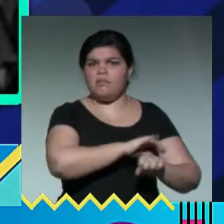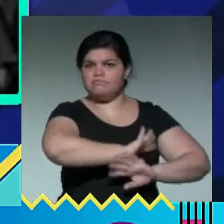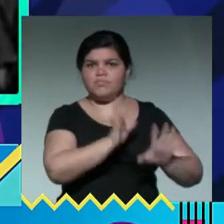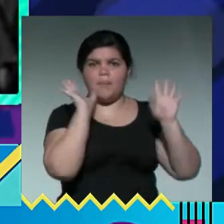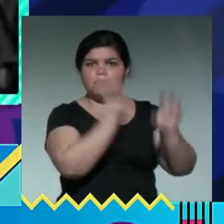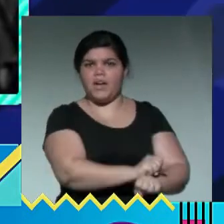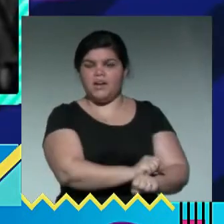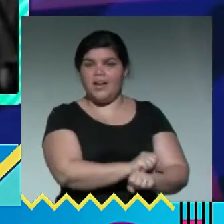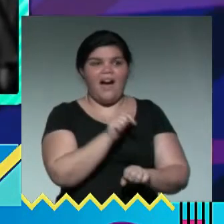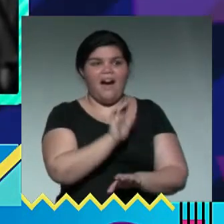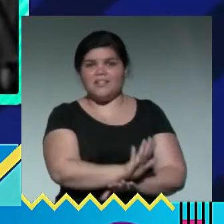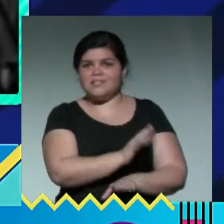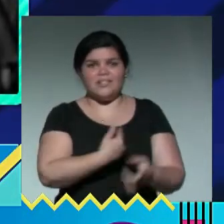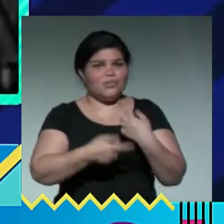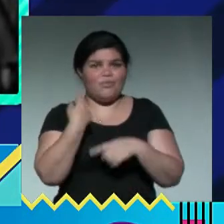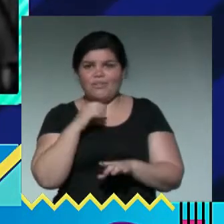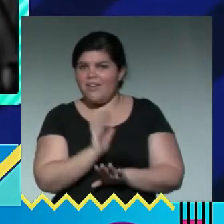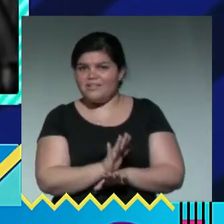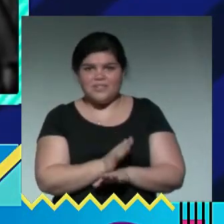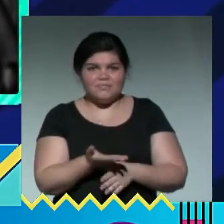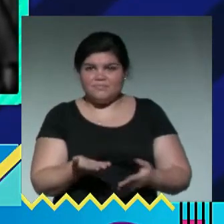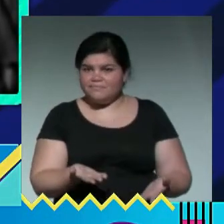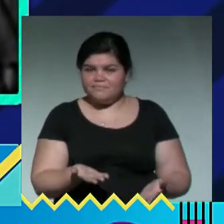constatación histórica, así ocurrió realmente.